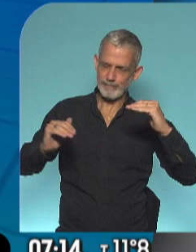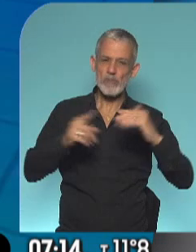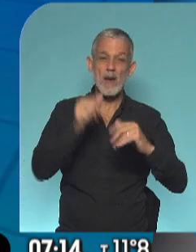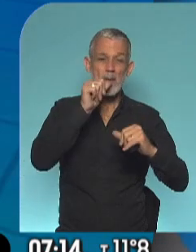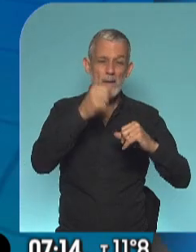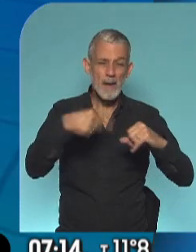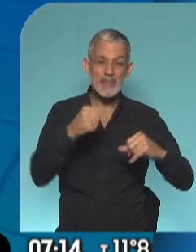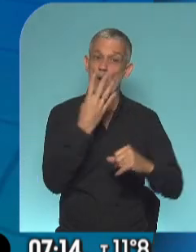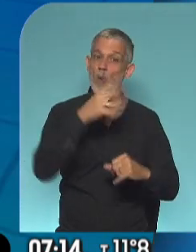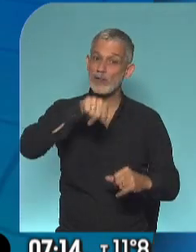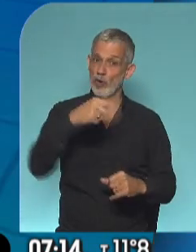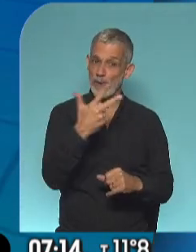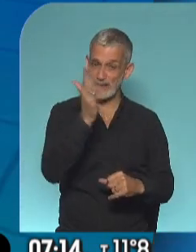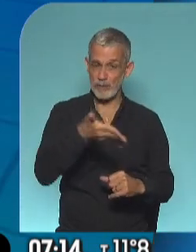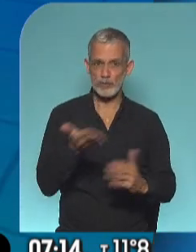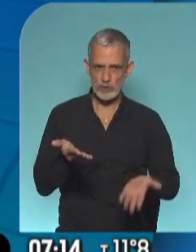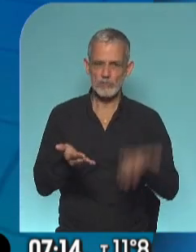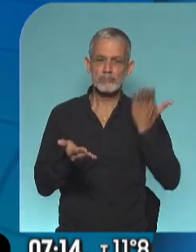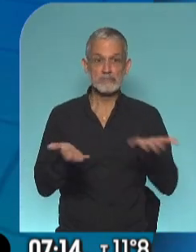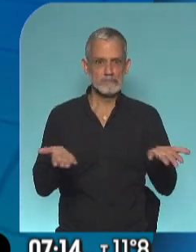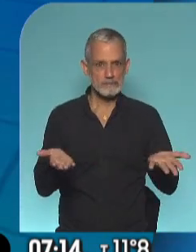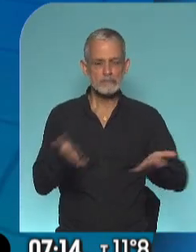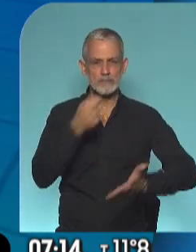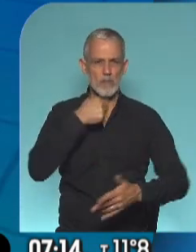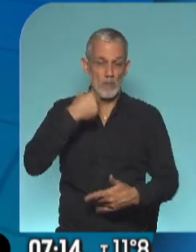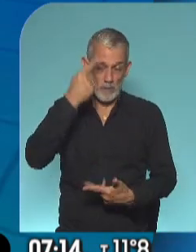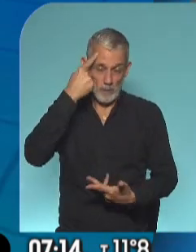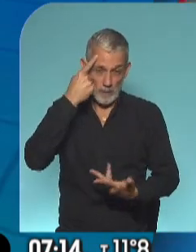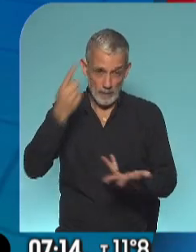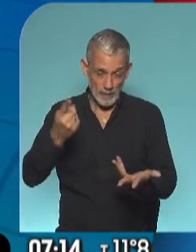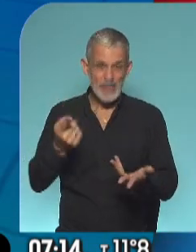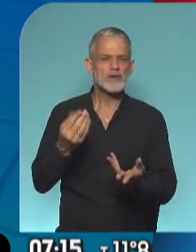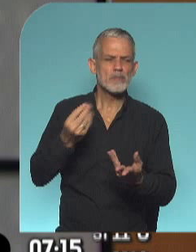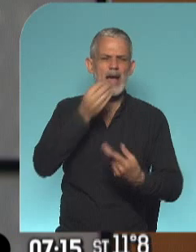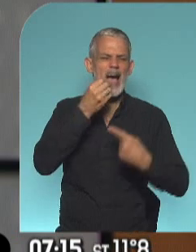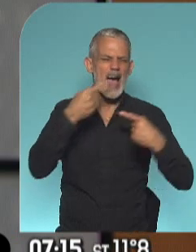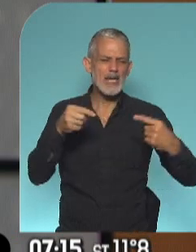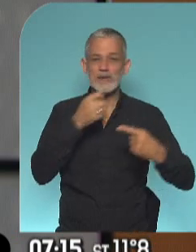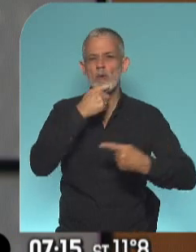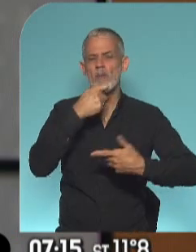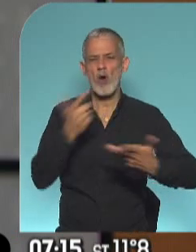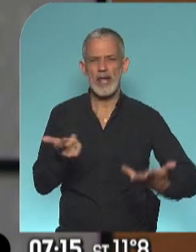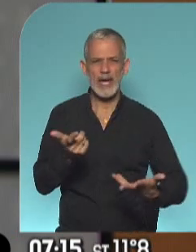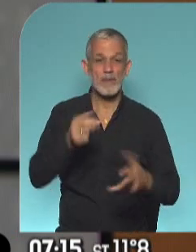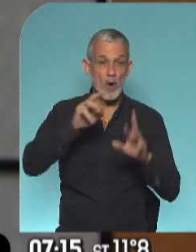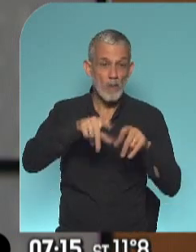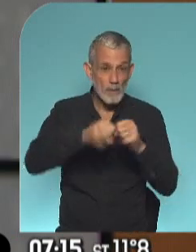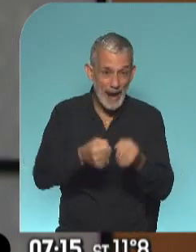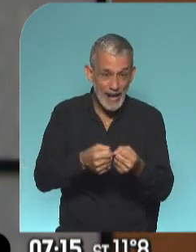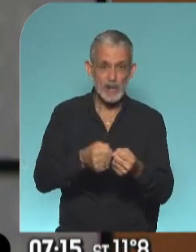Bebidas, 4,3%. Y por ejemplo, si uno piensa en alimentos como por ejemplo el pan